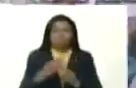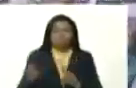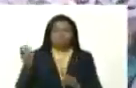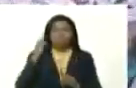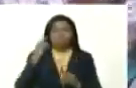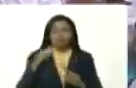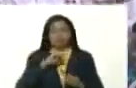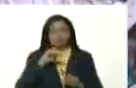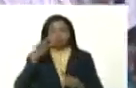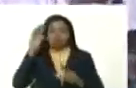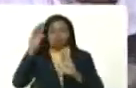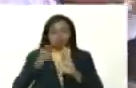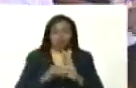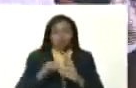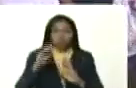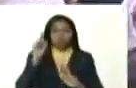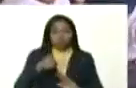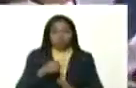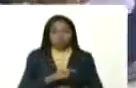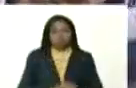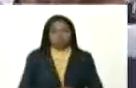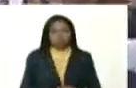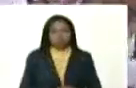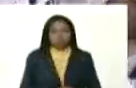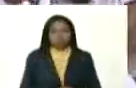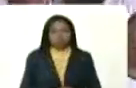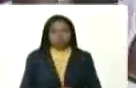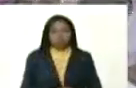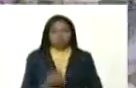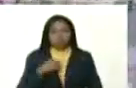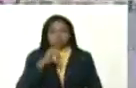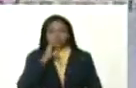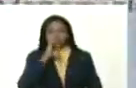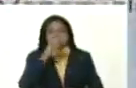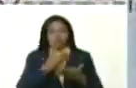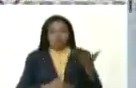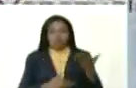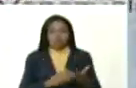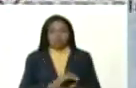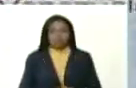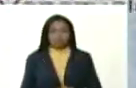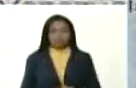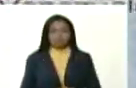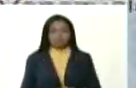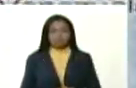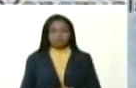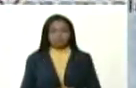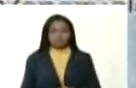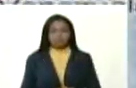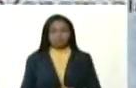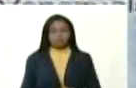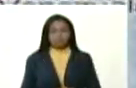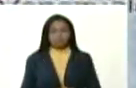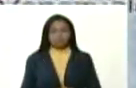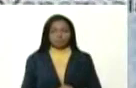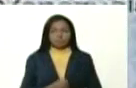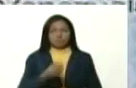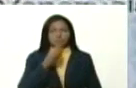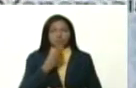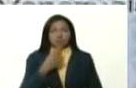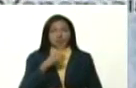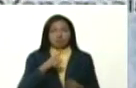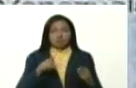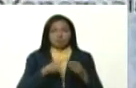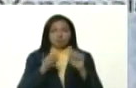como lo estamos reduciendo. Me da un informe, bueno, las altas